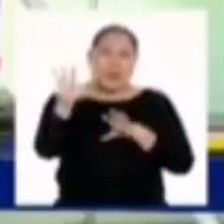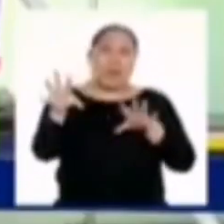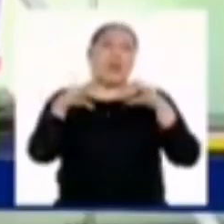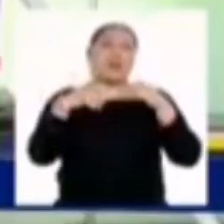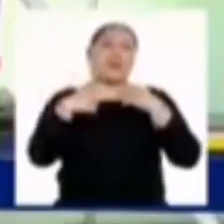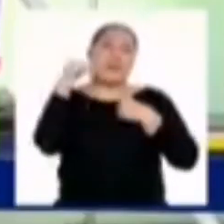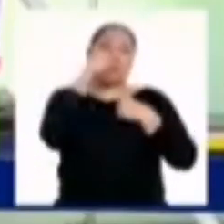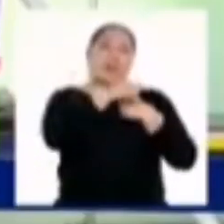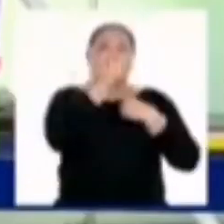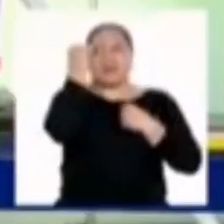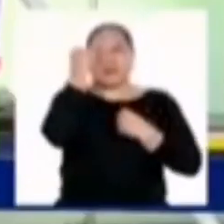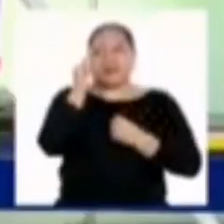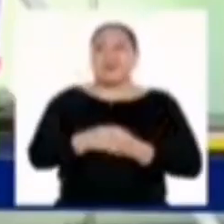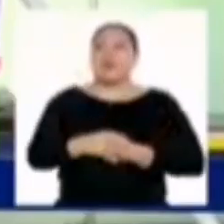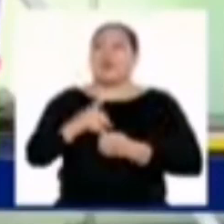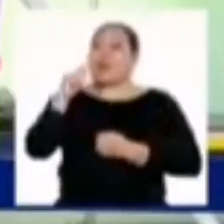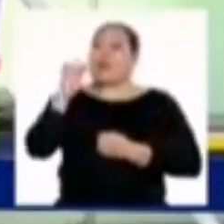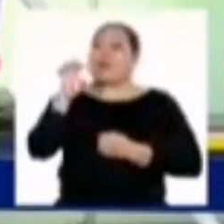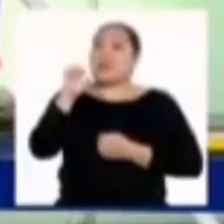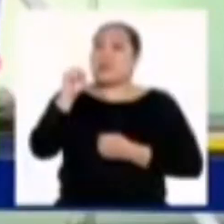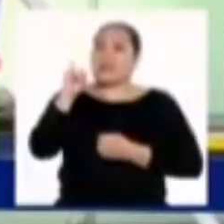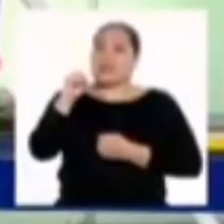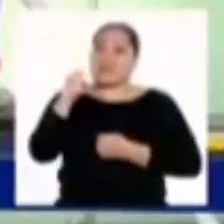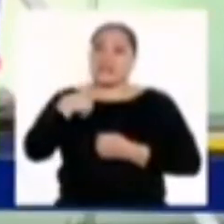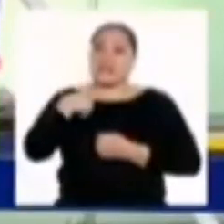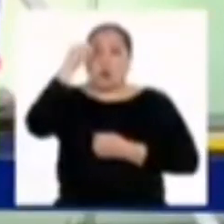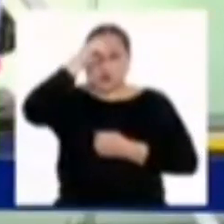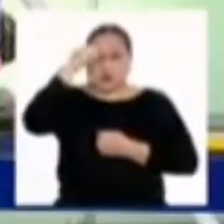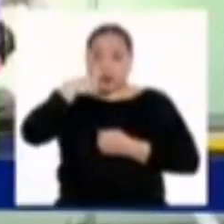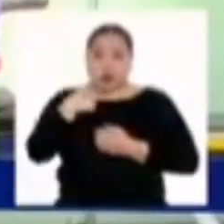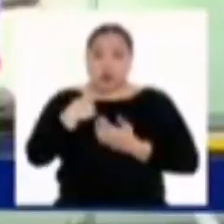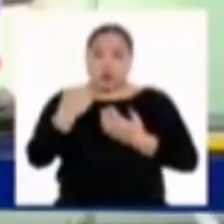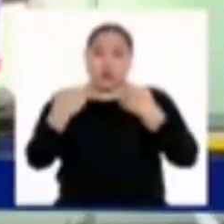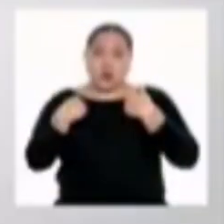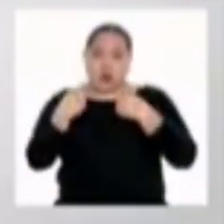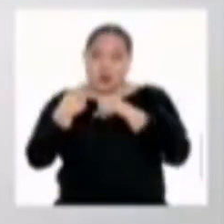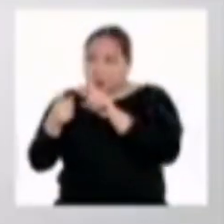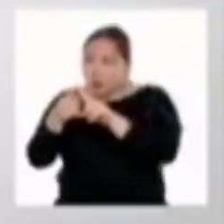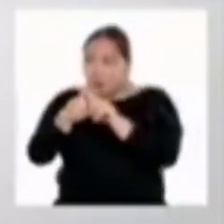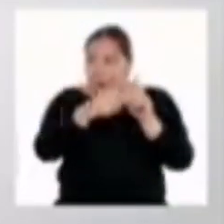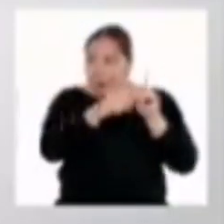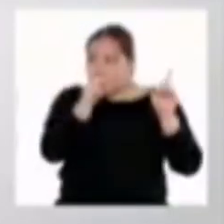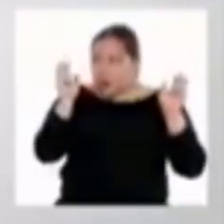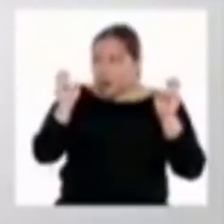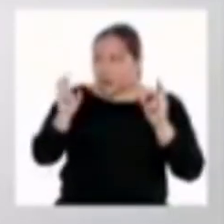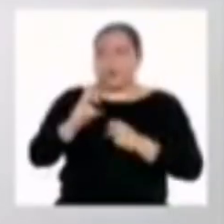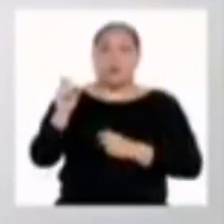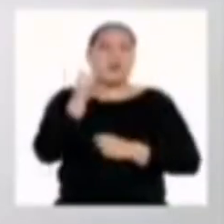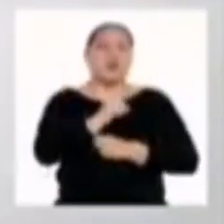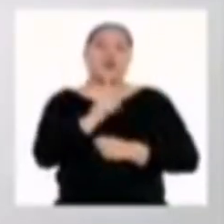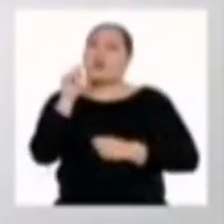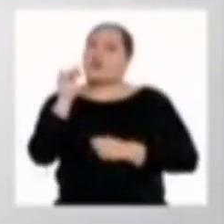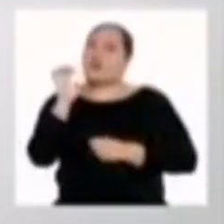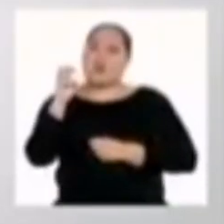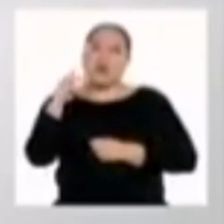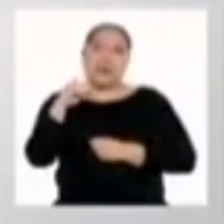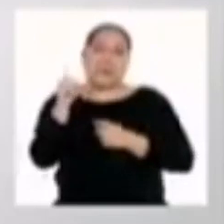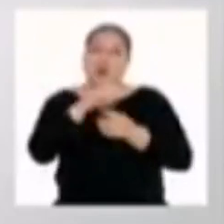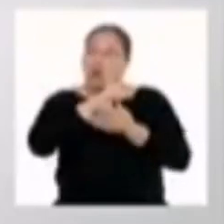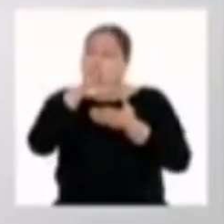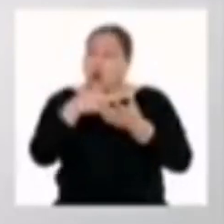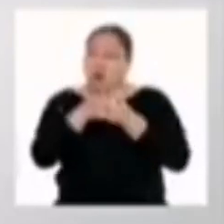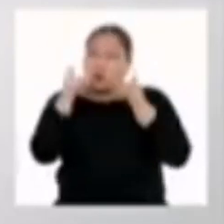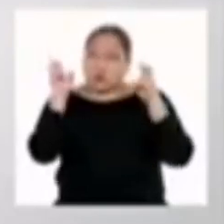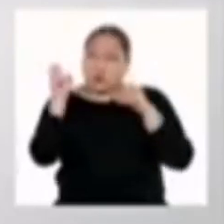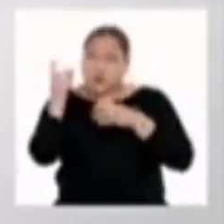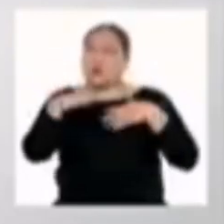Entonces, ¿la tesis es la posición que yo adopto sobre cualquier tema? No todos los temas son argumentables,